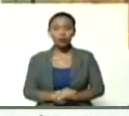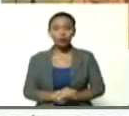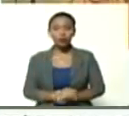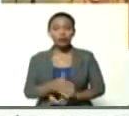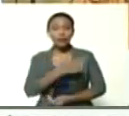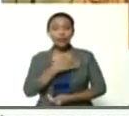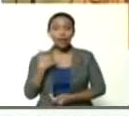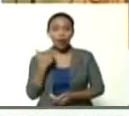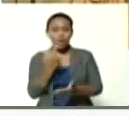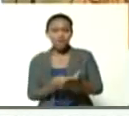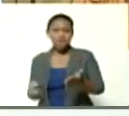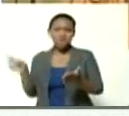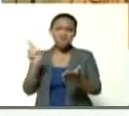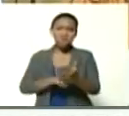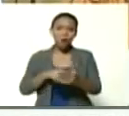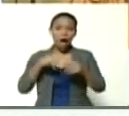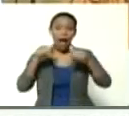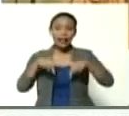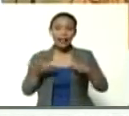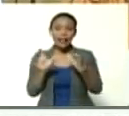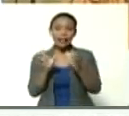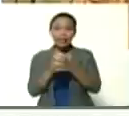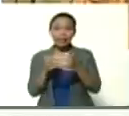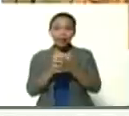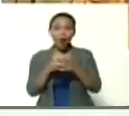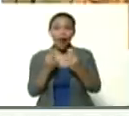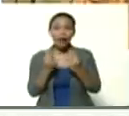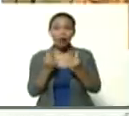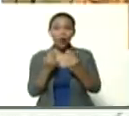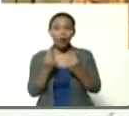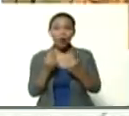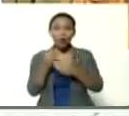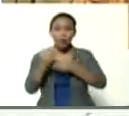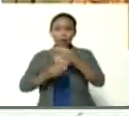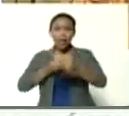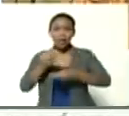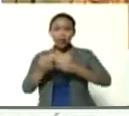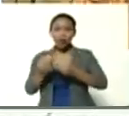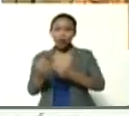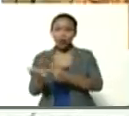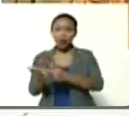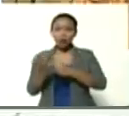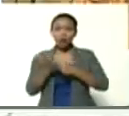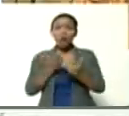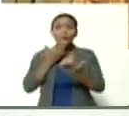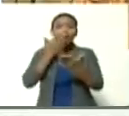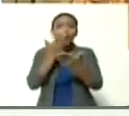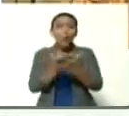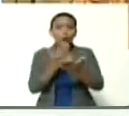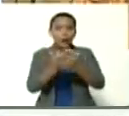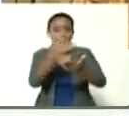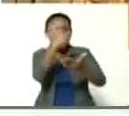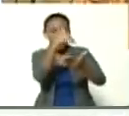Quiero ratificar, aquí el equipo económico me hizo un conjunto de propuestas